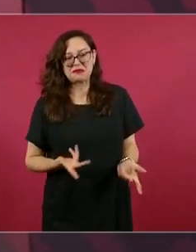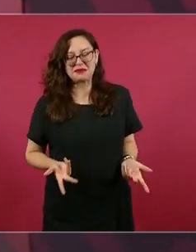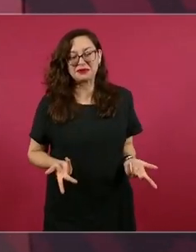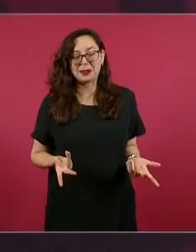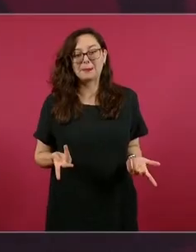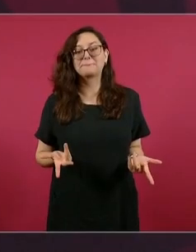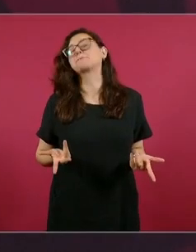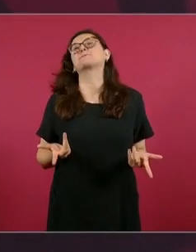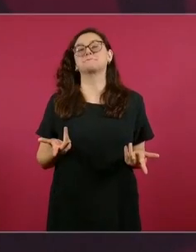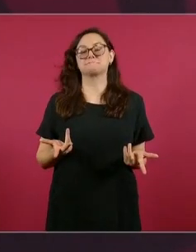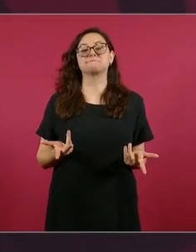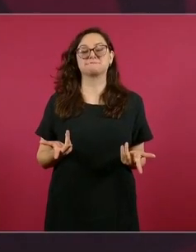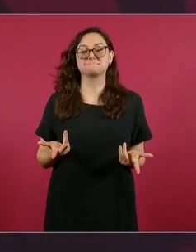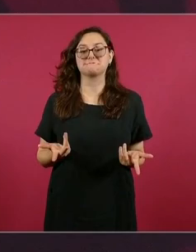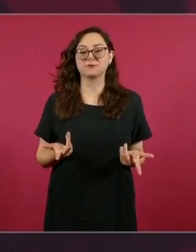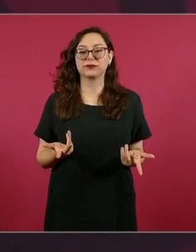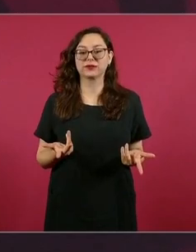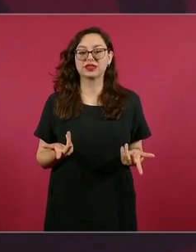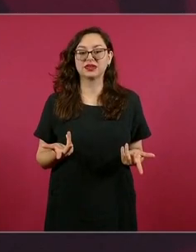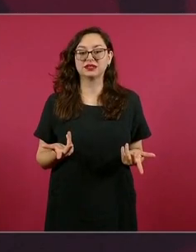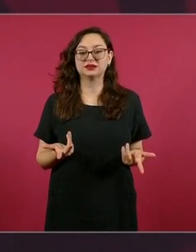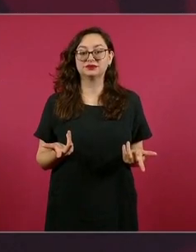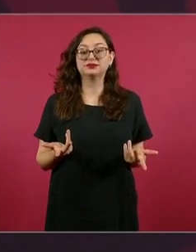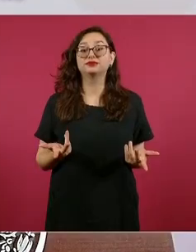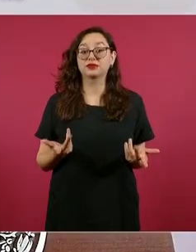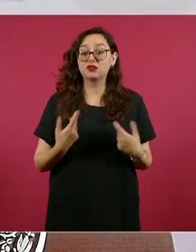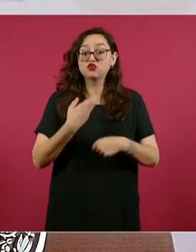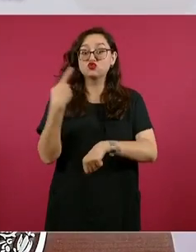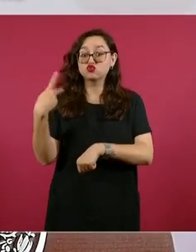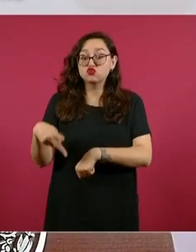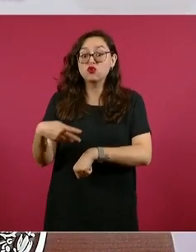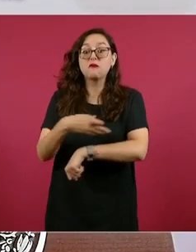bueno, hasta con sus hermanos.